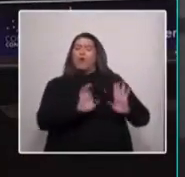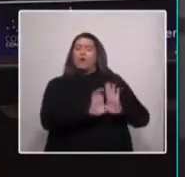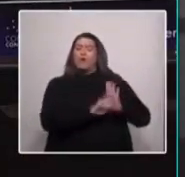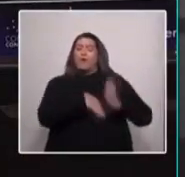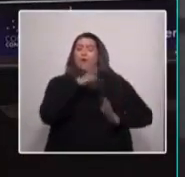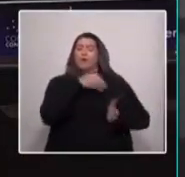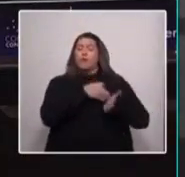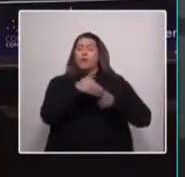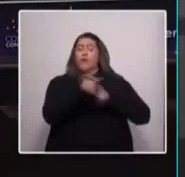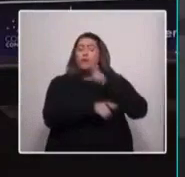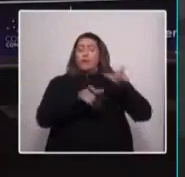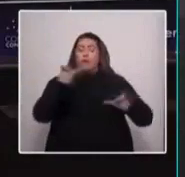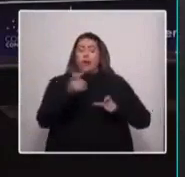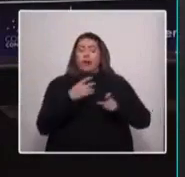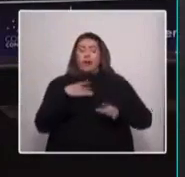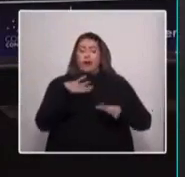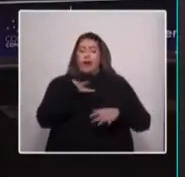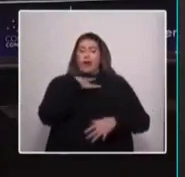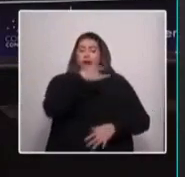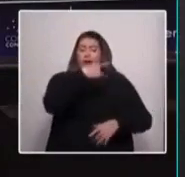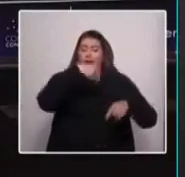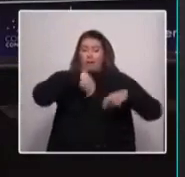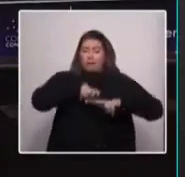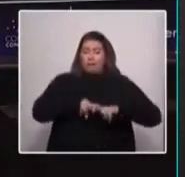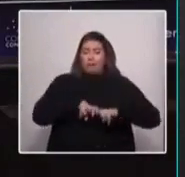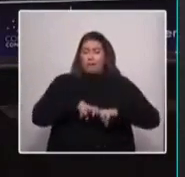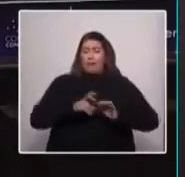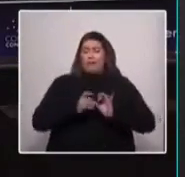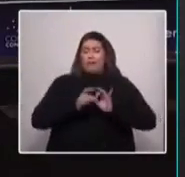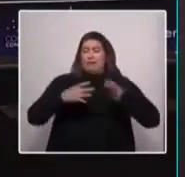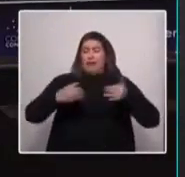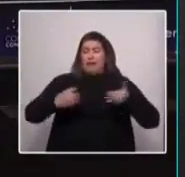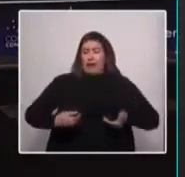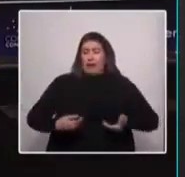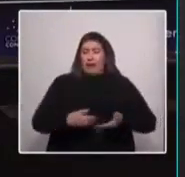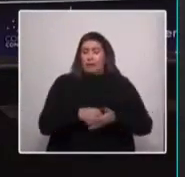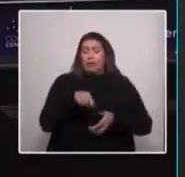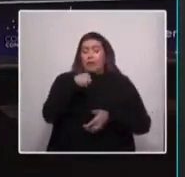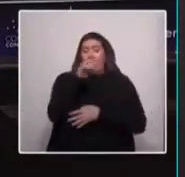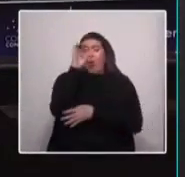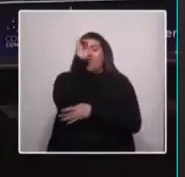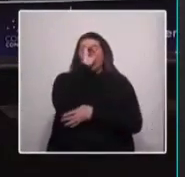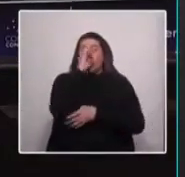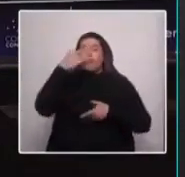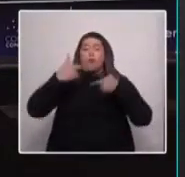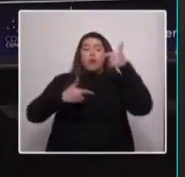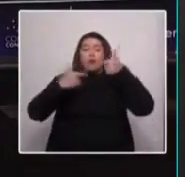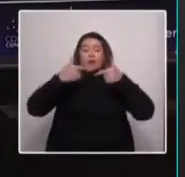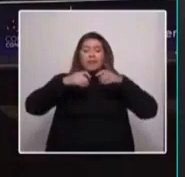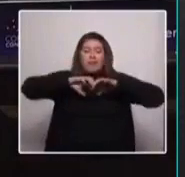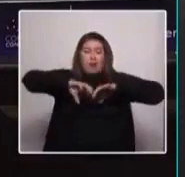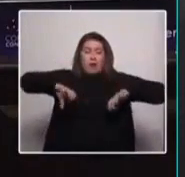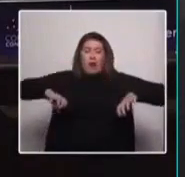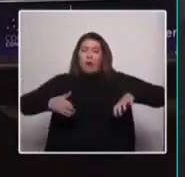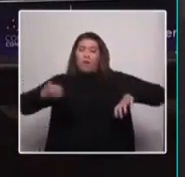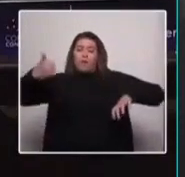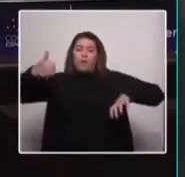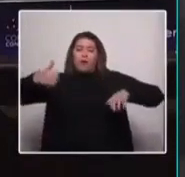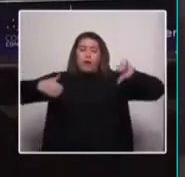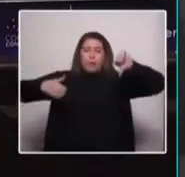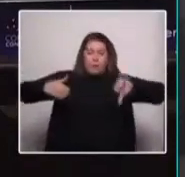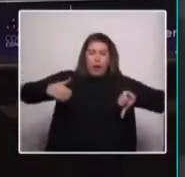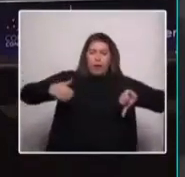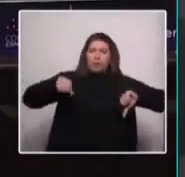señal. No tenían señal. Entonces, yo pongo a cualquier grupo de personas, o sea,